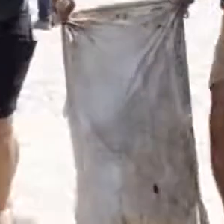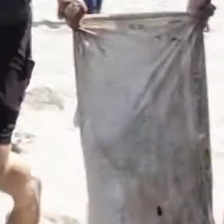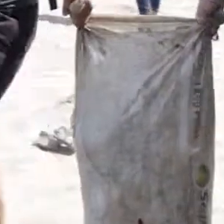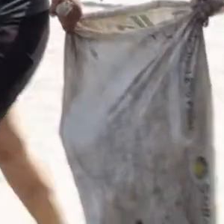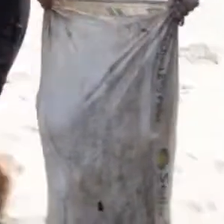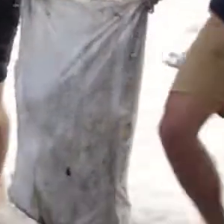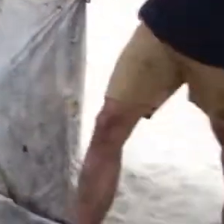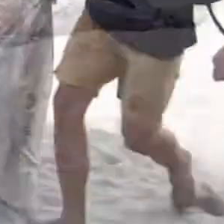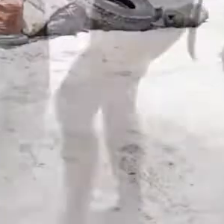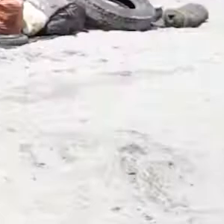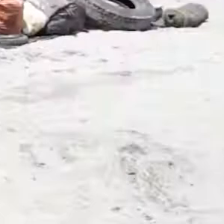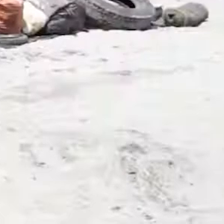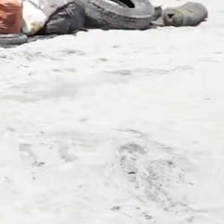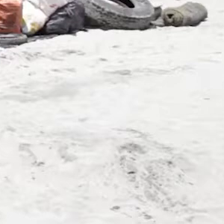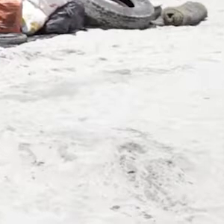Música